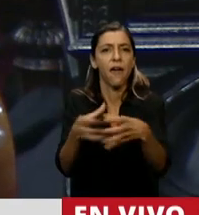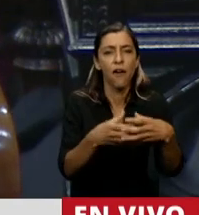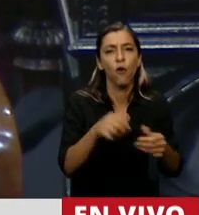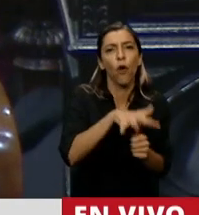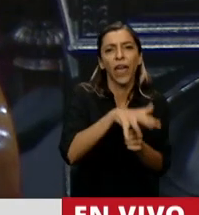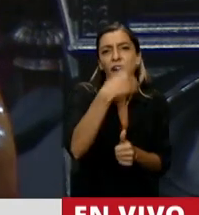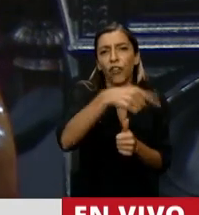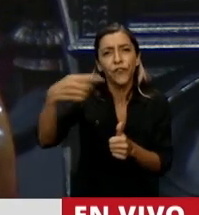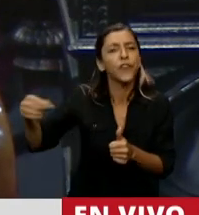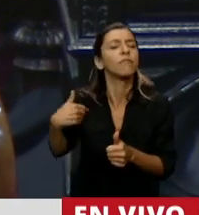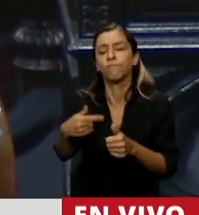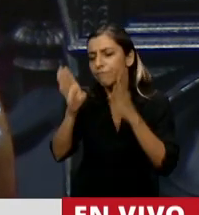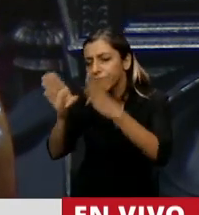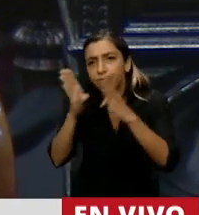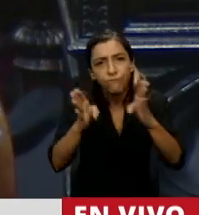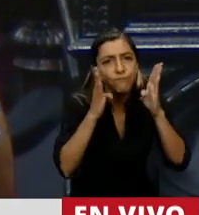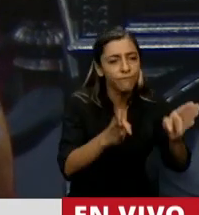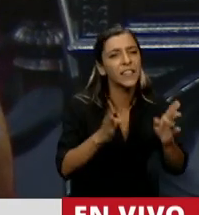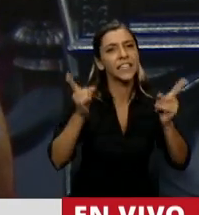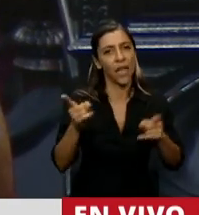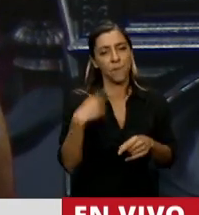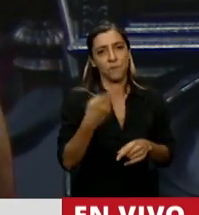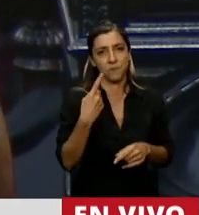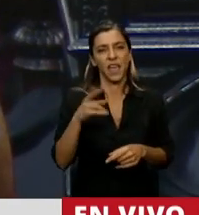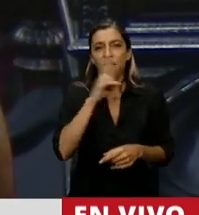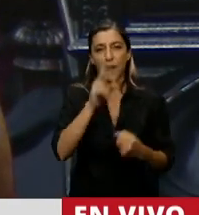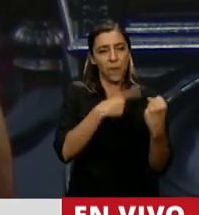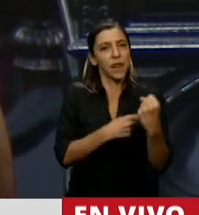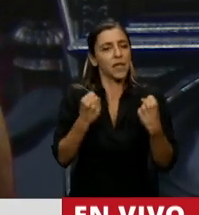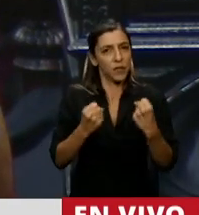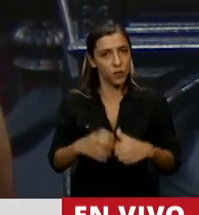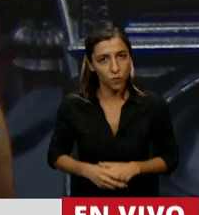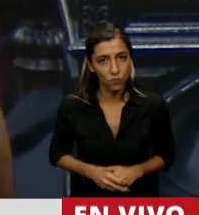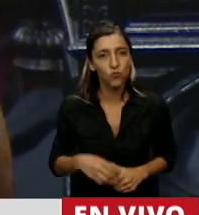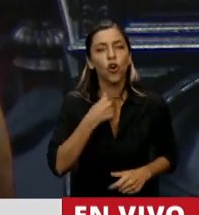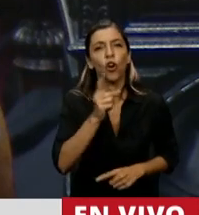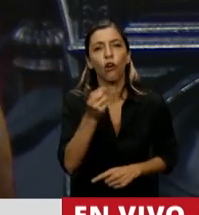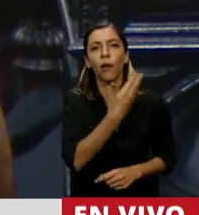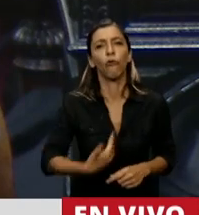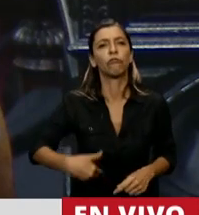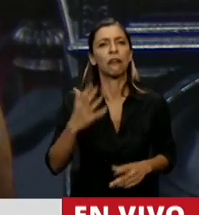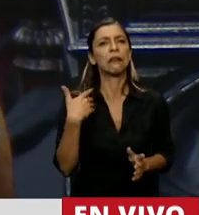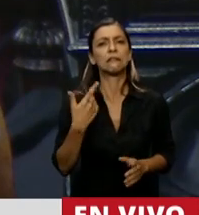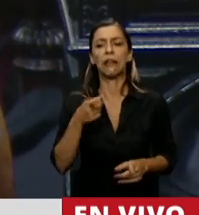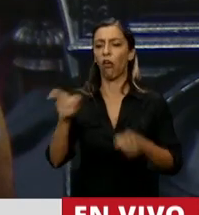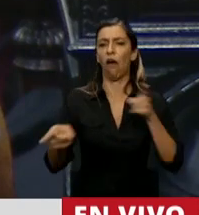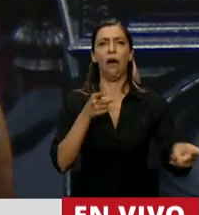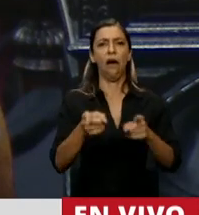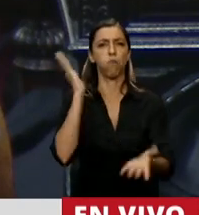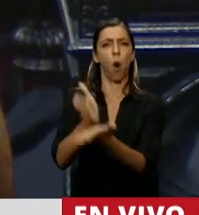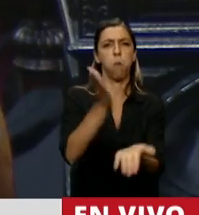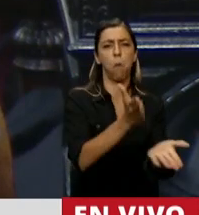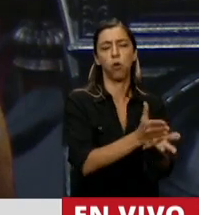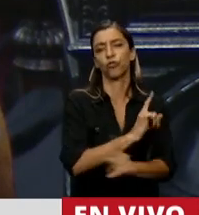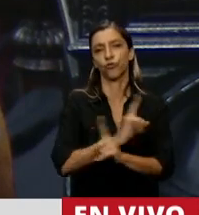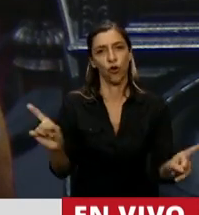pero que también sea una causa del feminismo de nuestros tiempos. Queremos un Estado que no estigmatice, que no criminalice ni penalice,